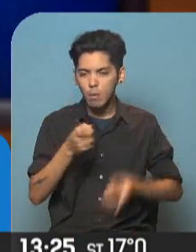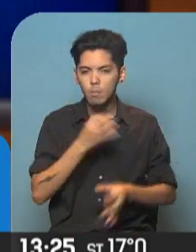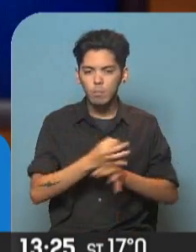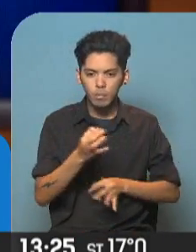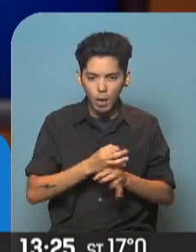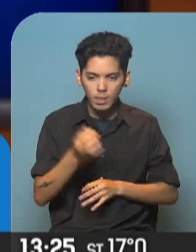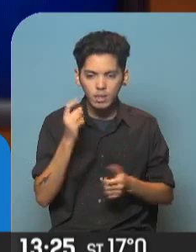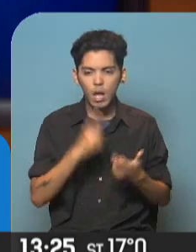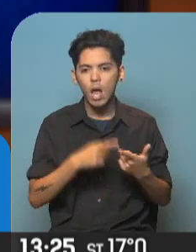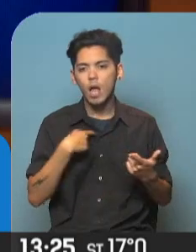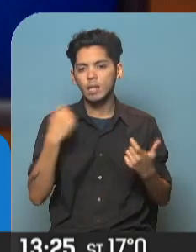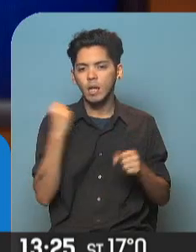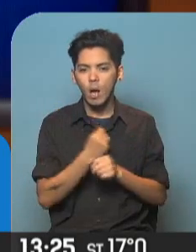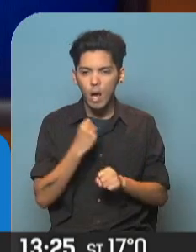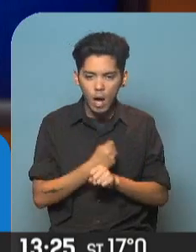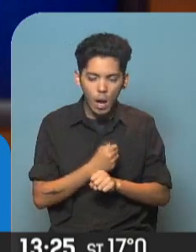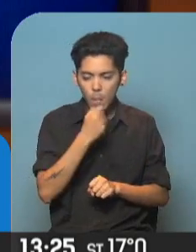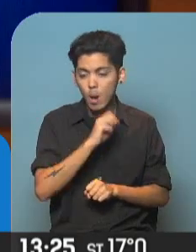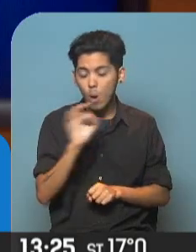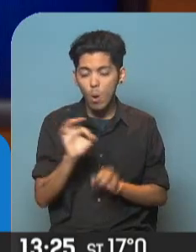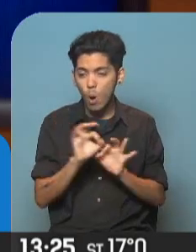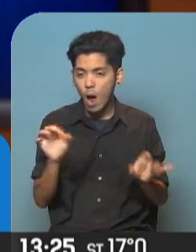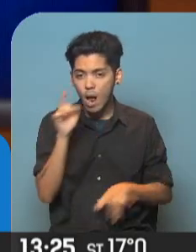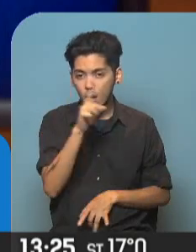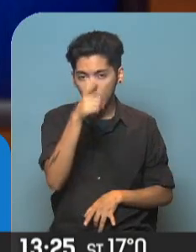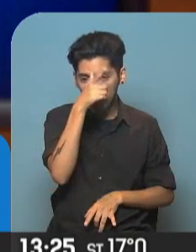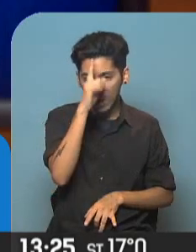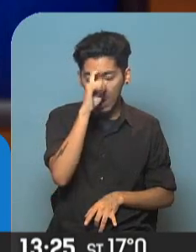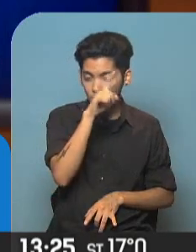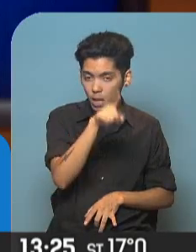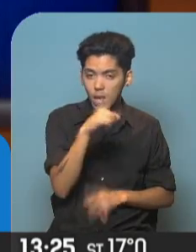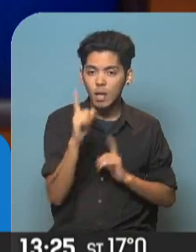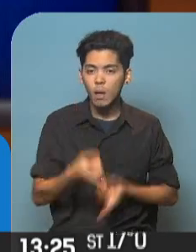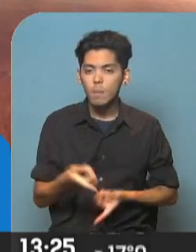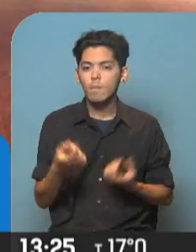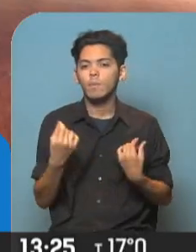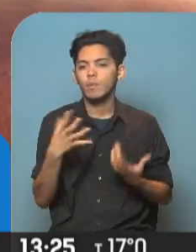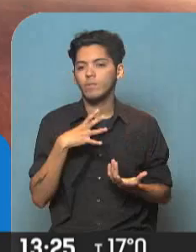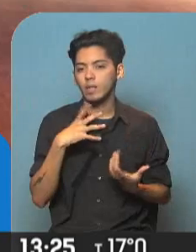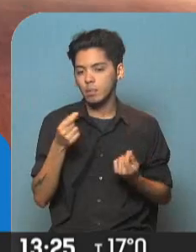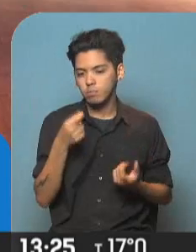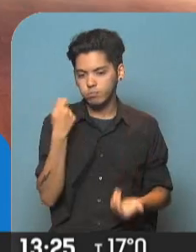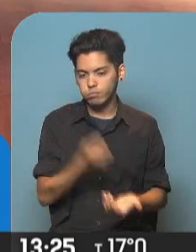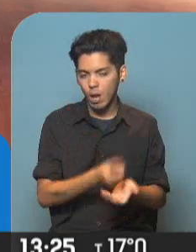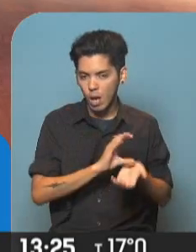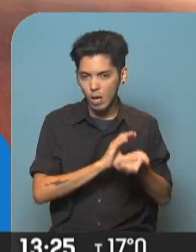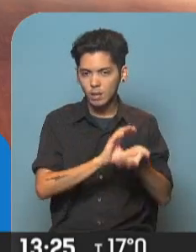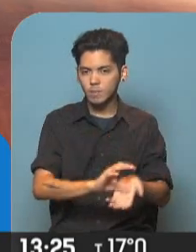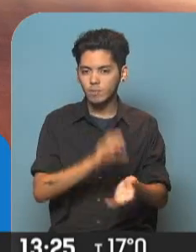sepa ejercer, en el caso de los hospitales, ¿no? Ese es el grave problema. Hace falta presupuesto y otras cosas.